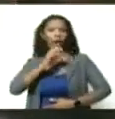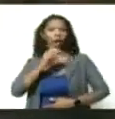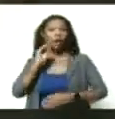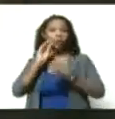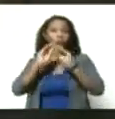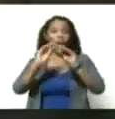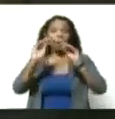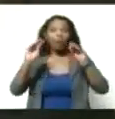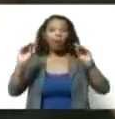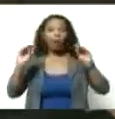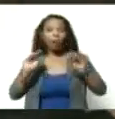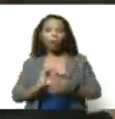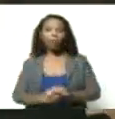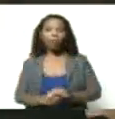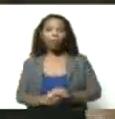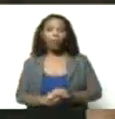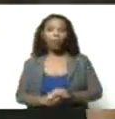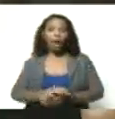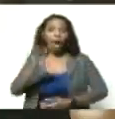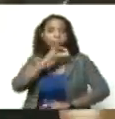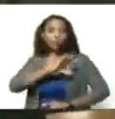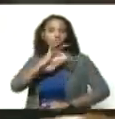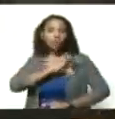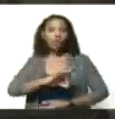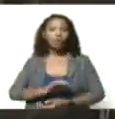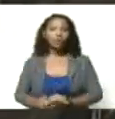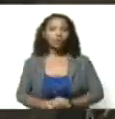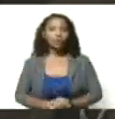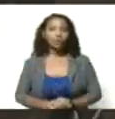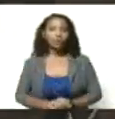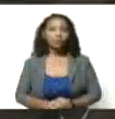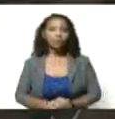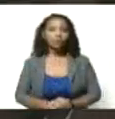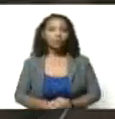invocación al socialismo.